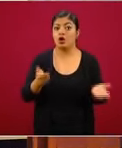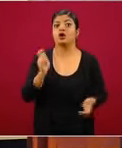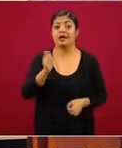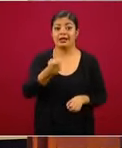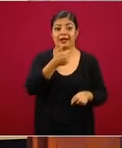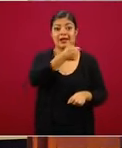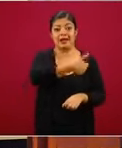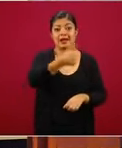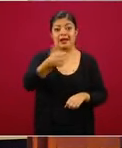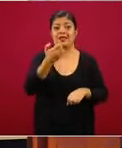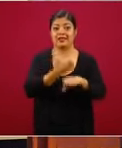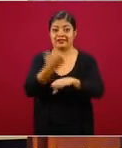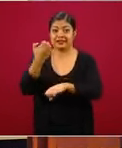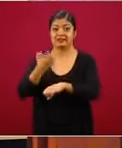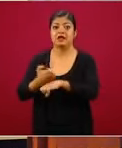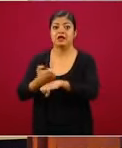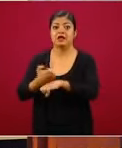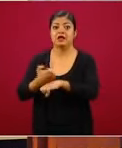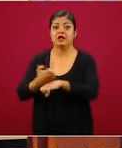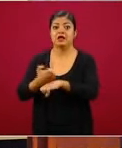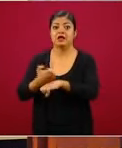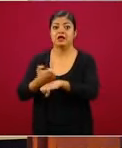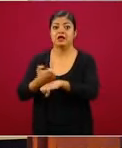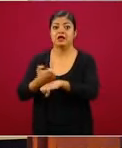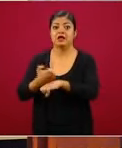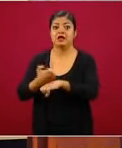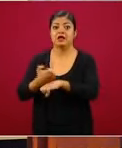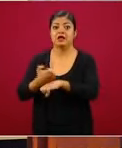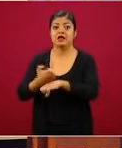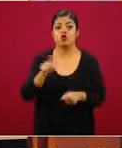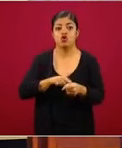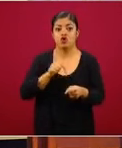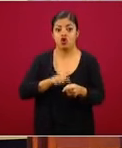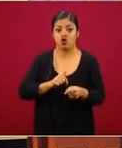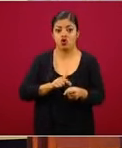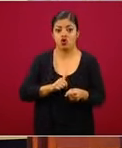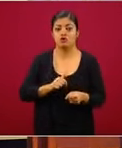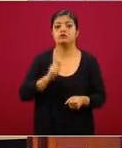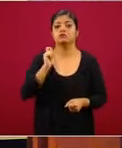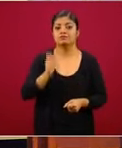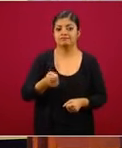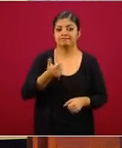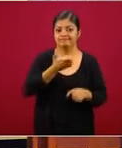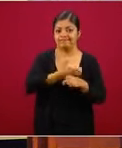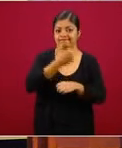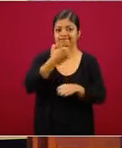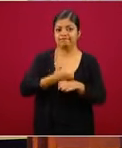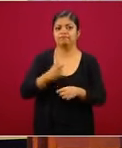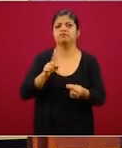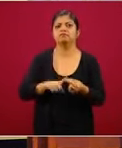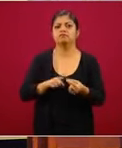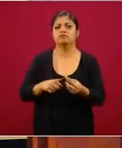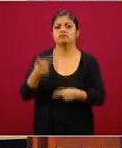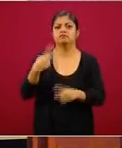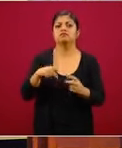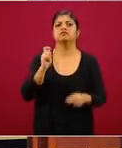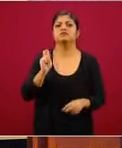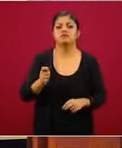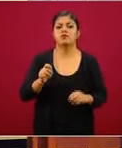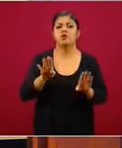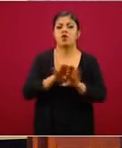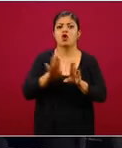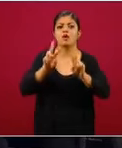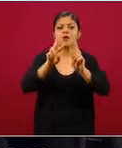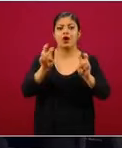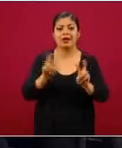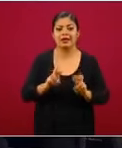entidad federativa. De hecho, cada uno de los colores del semáforo para cada entidad federativa se obtiene del análisis